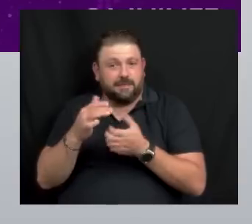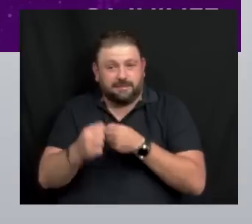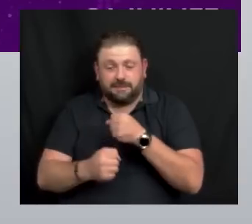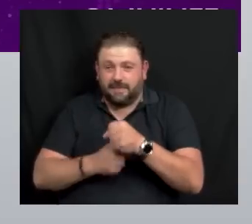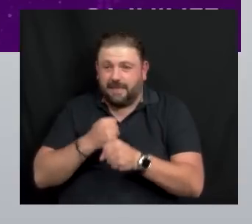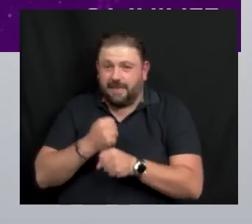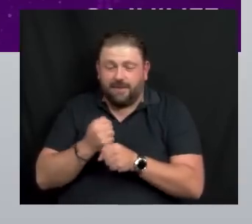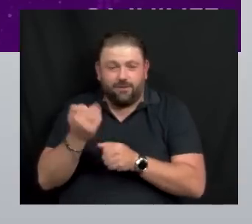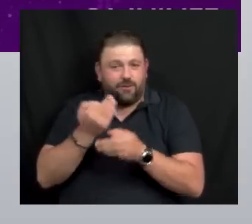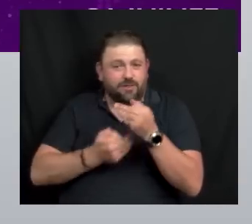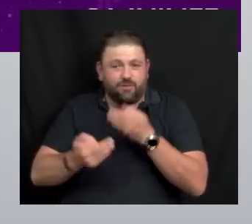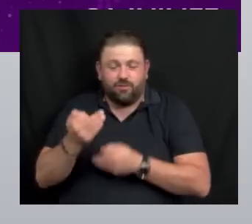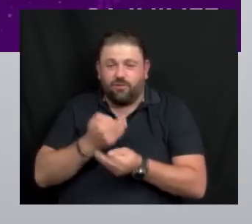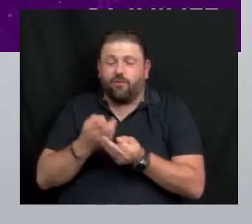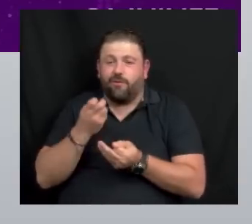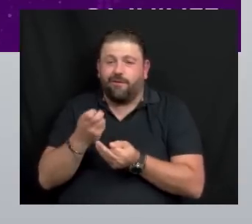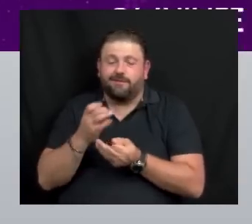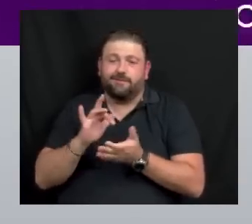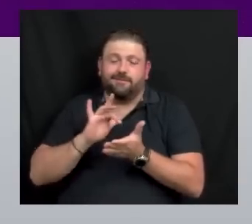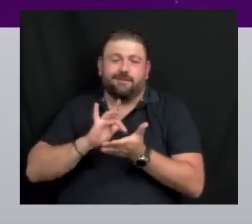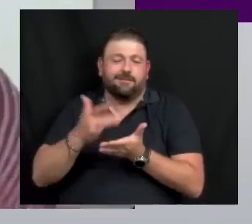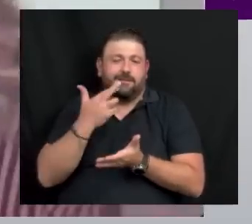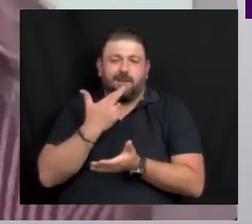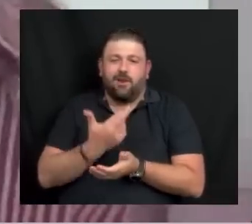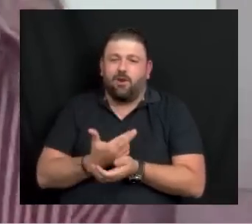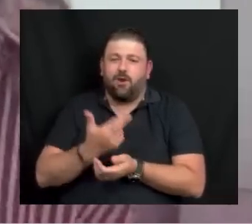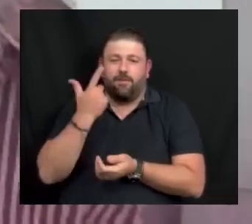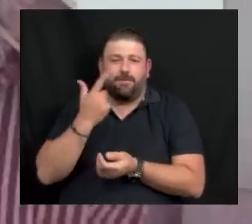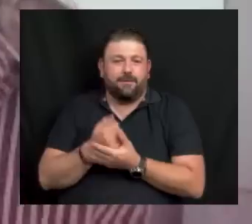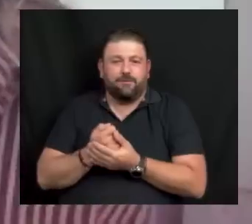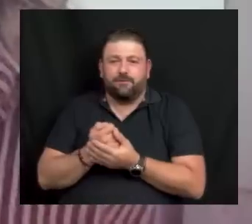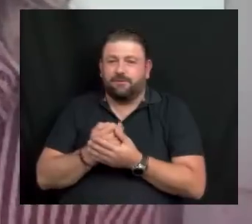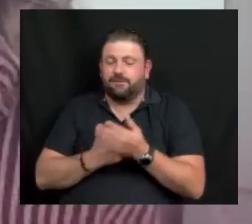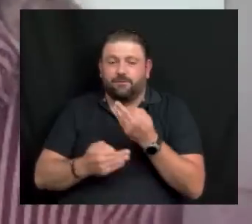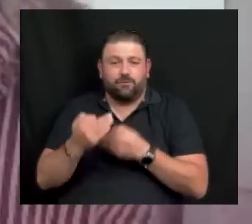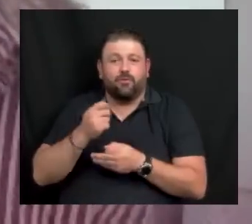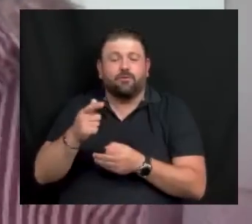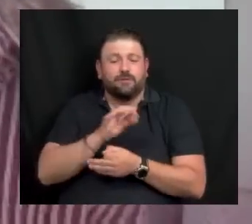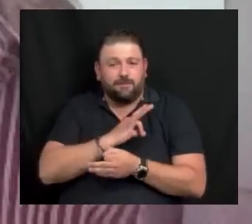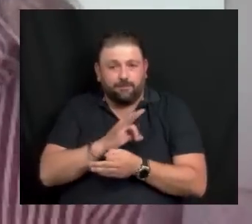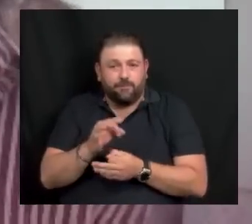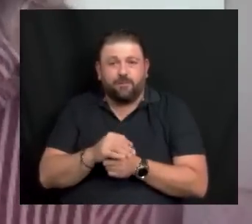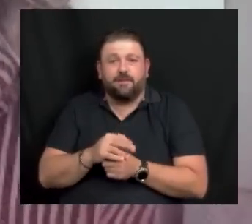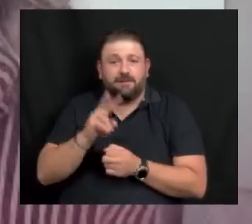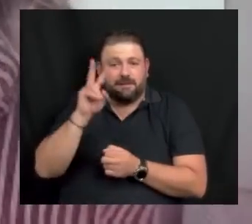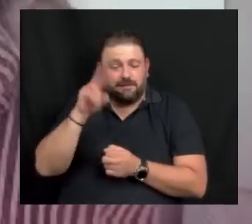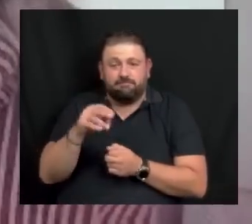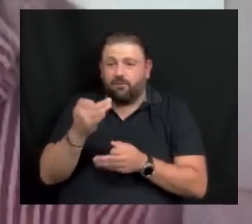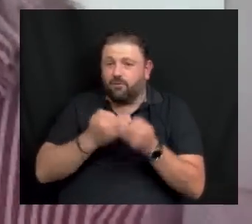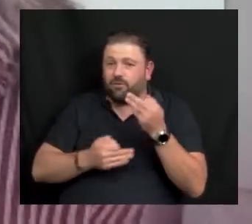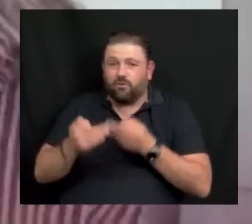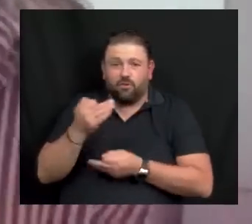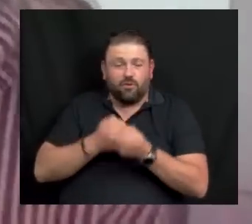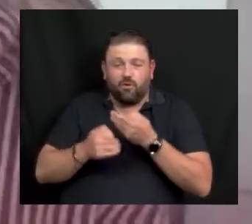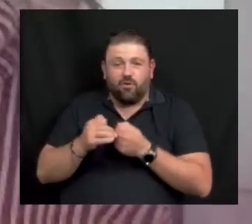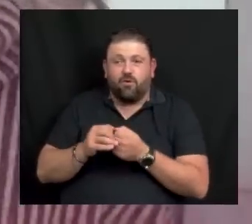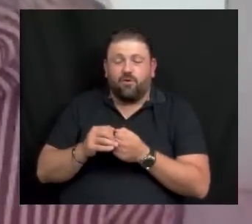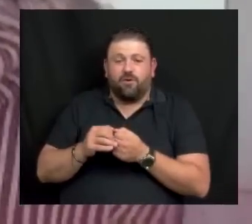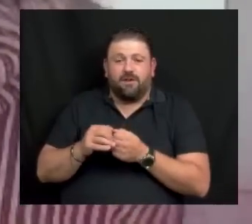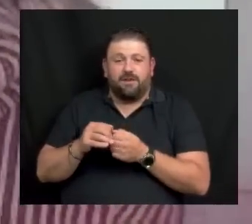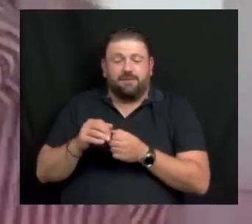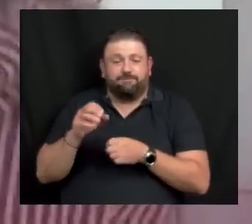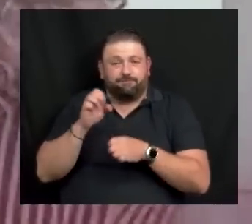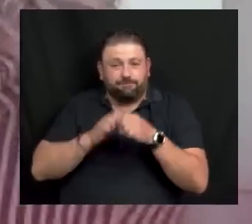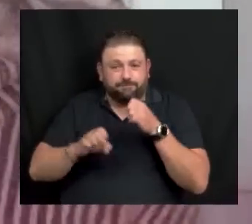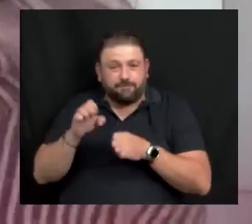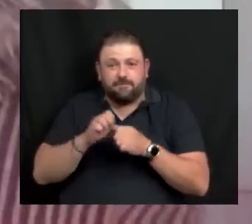que pasó, que nos brindaron lo mejor. Y no dejan de sorprendernos, toda la empresa, todo el staff.